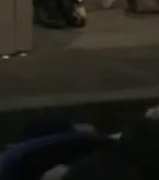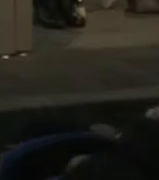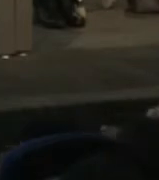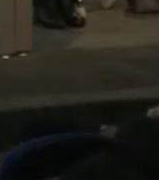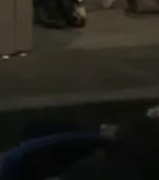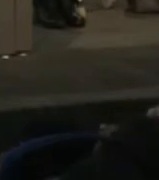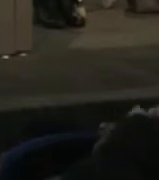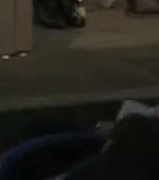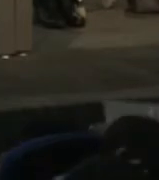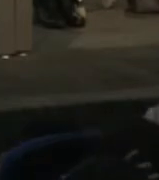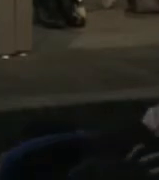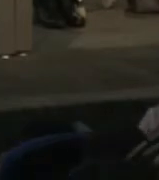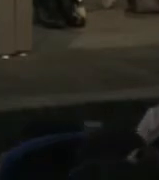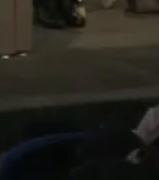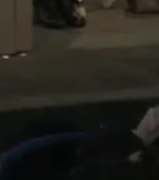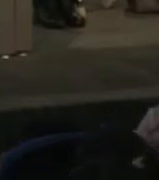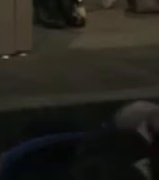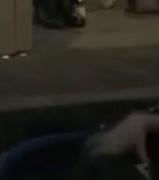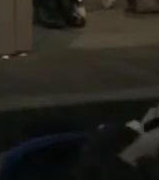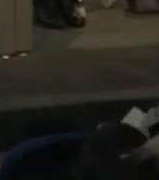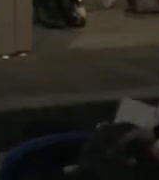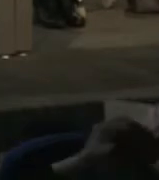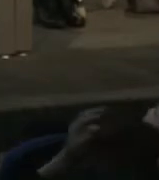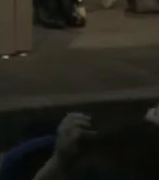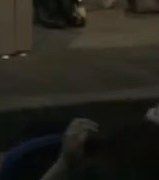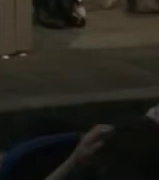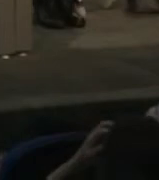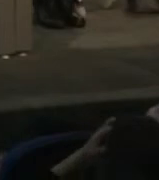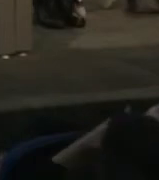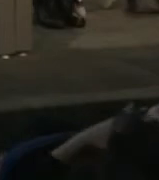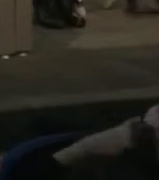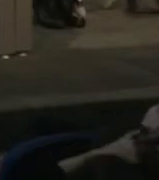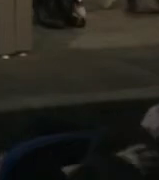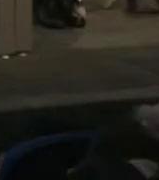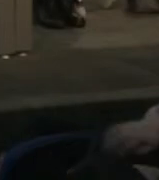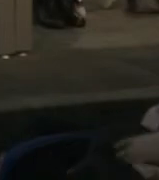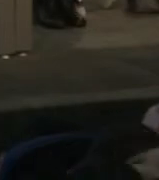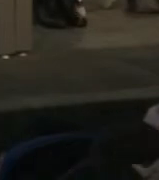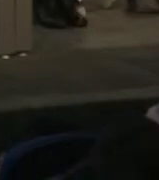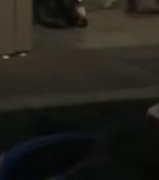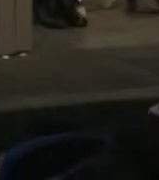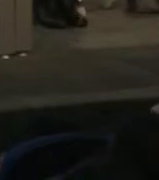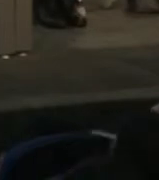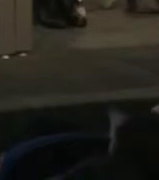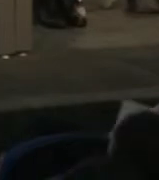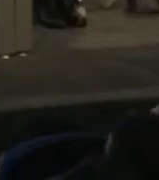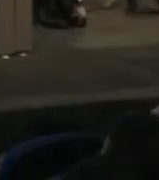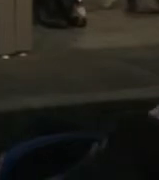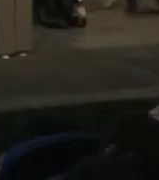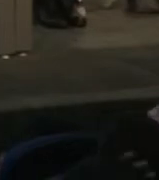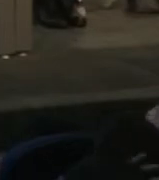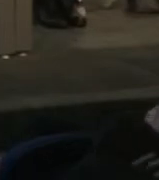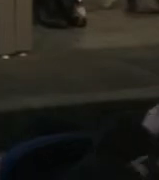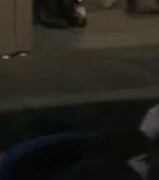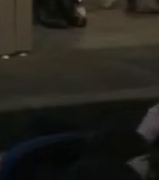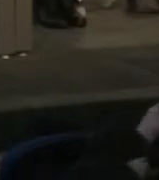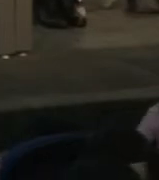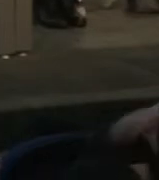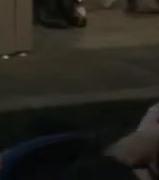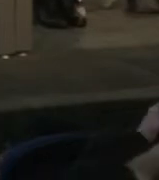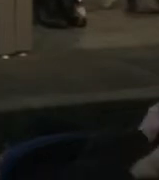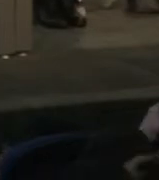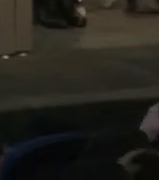muy cuidadosas con el tiempo. Tenemos 15 minutos para cada presentación y después de eso tendremos